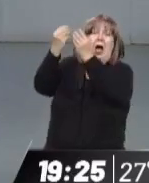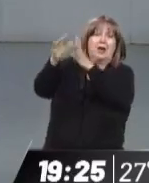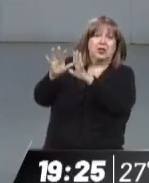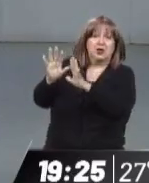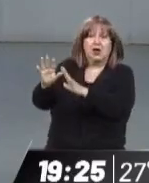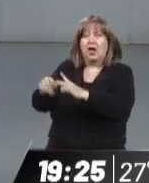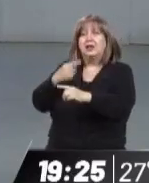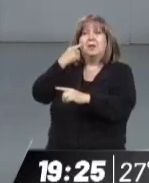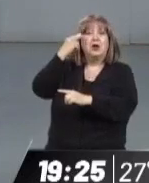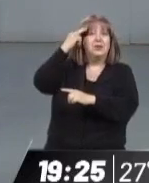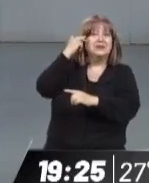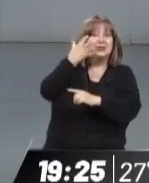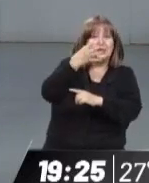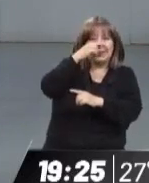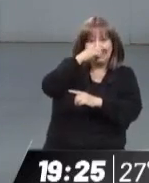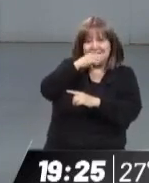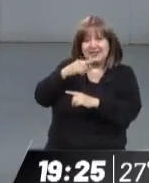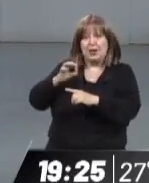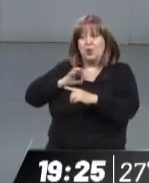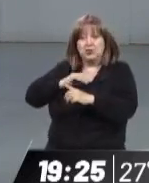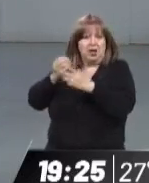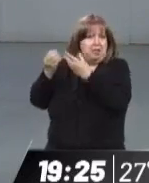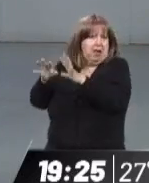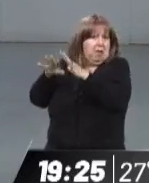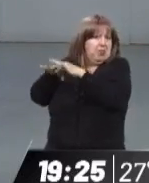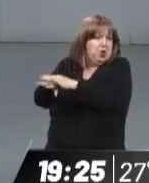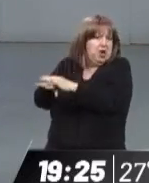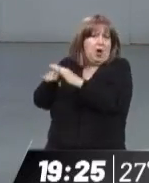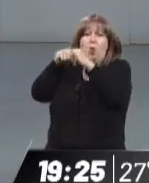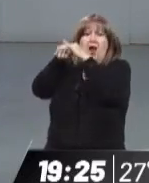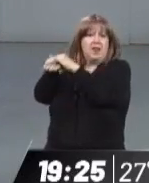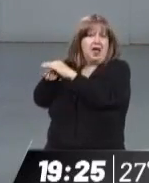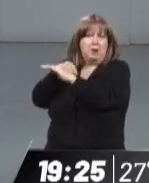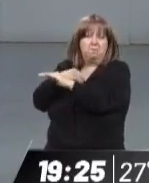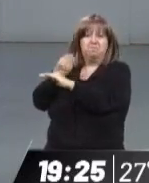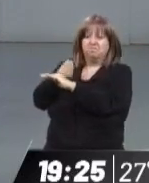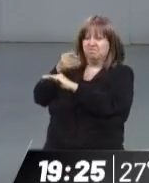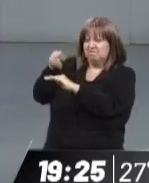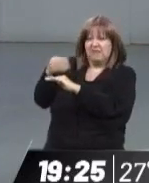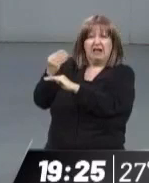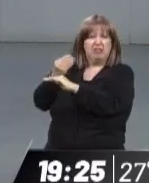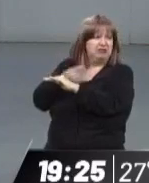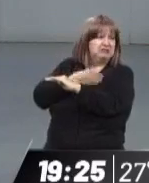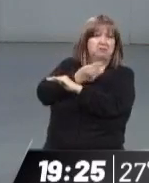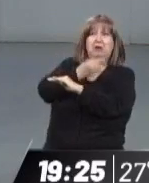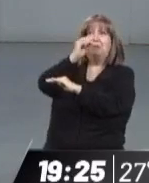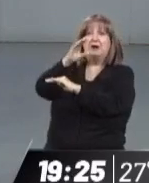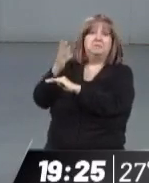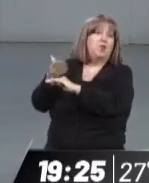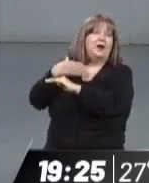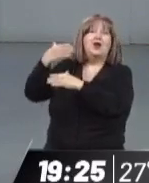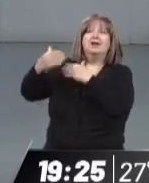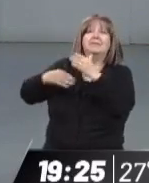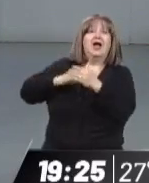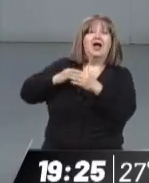hasta 1957, mirá, muchos años estuvo abandonado porque en realidad no se sabía dónde se lo iba a colocar, bueno, habían